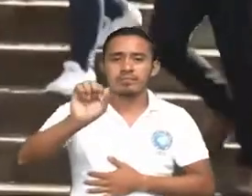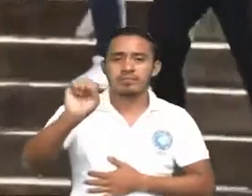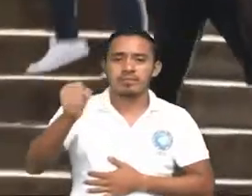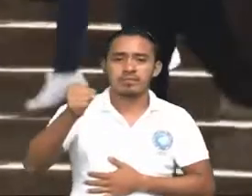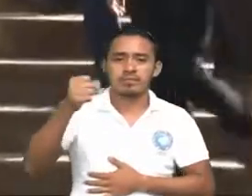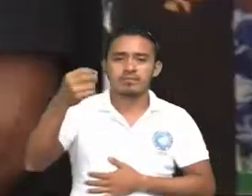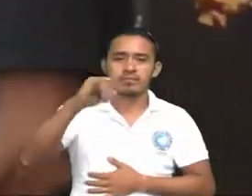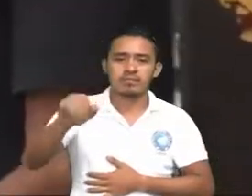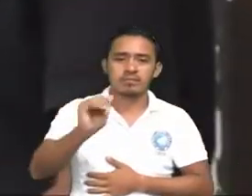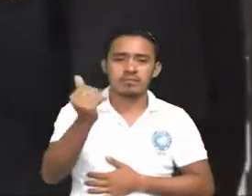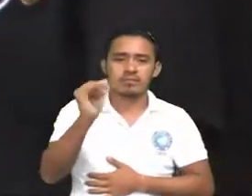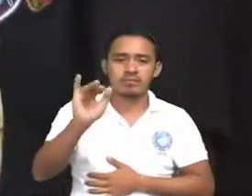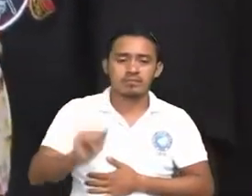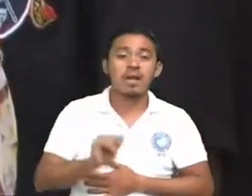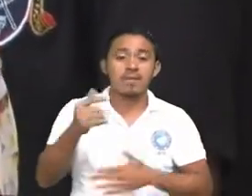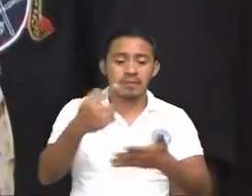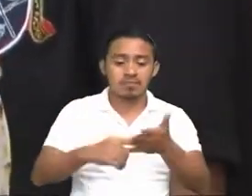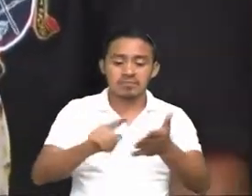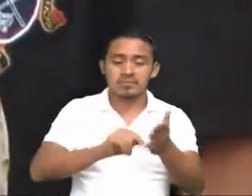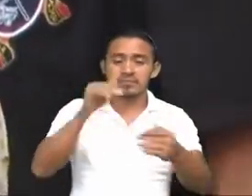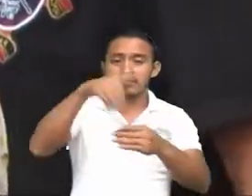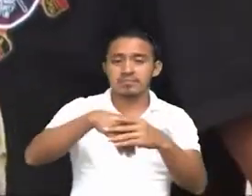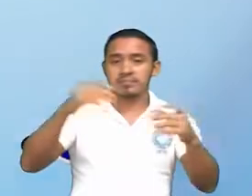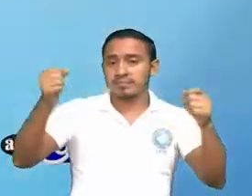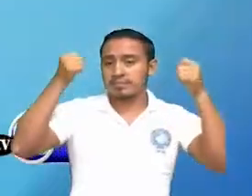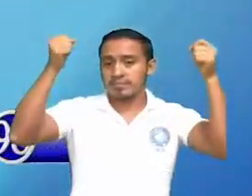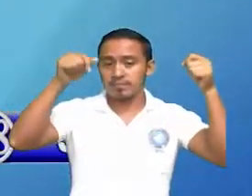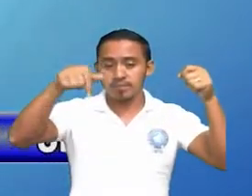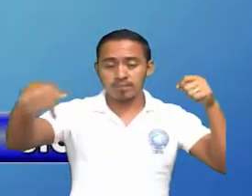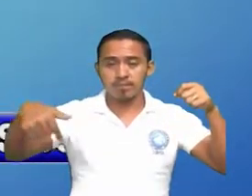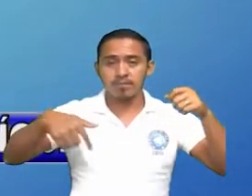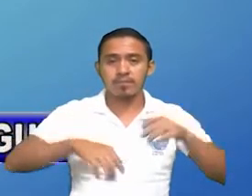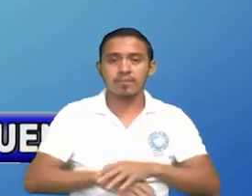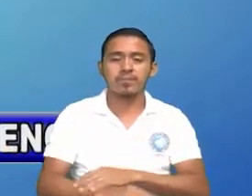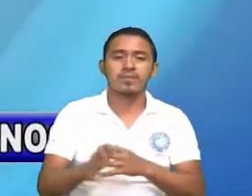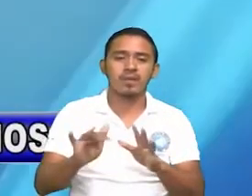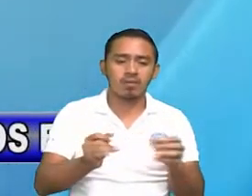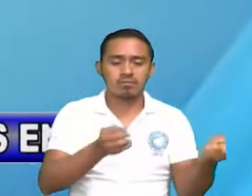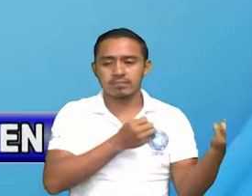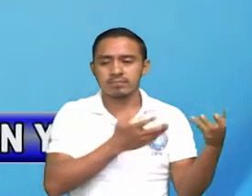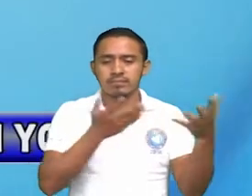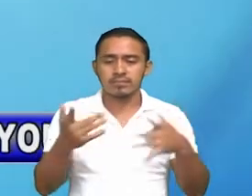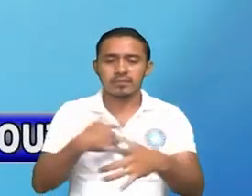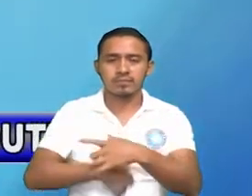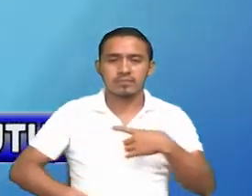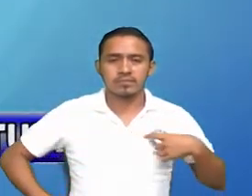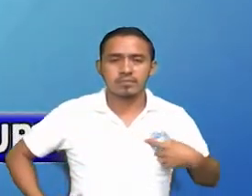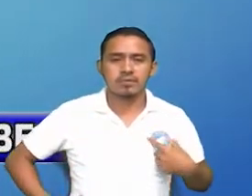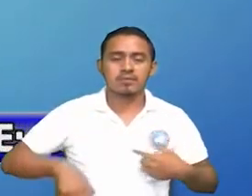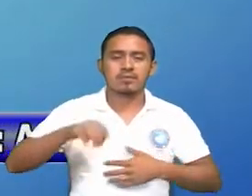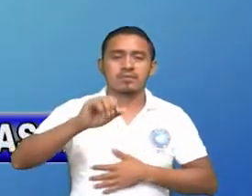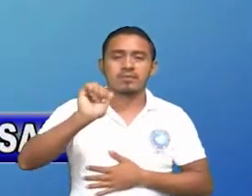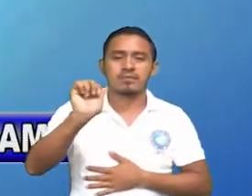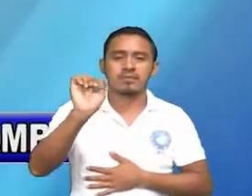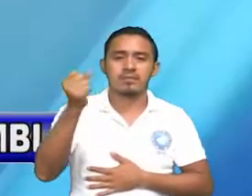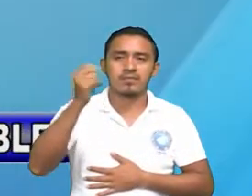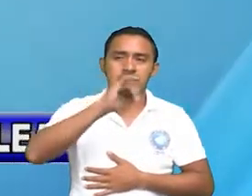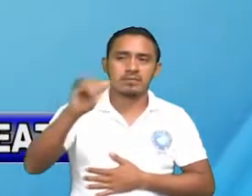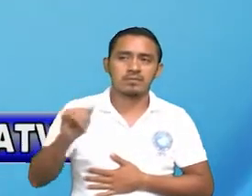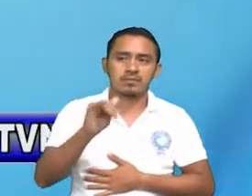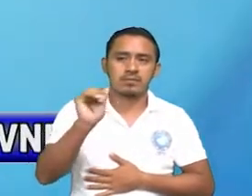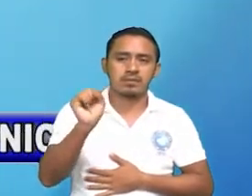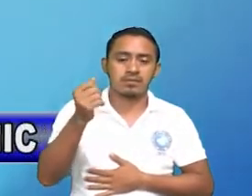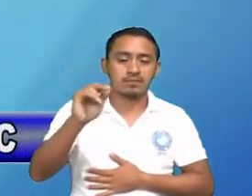su elección en los recientes comicios electorales. Hemos hecho llegar al presidente de la República de Abjasia un mensaje